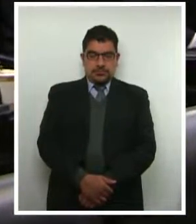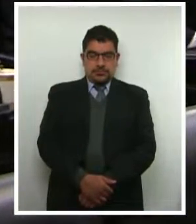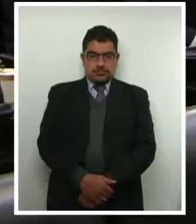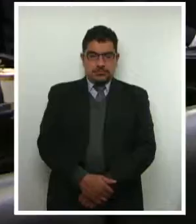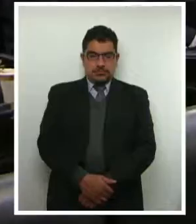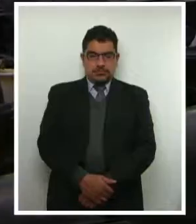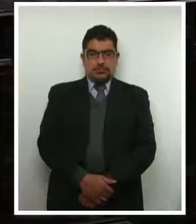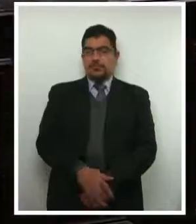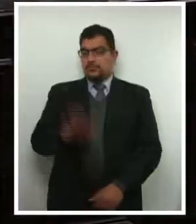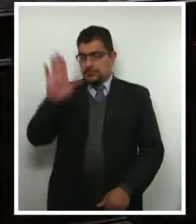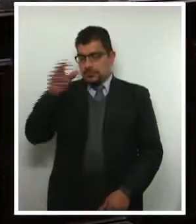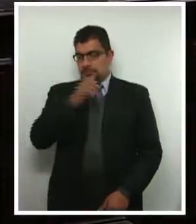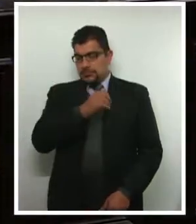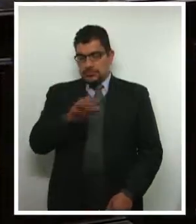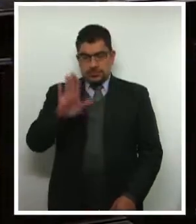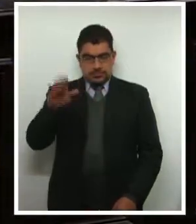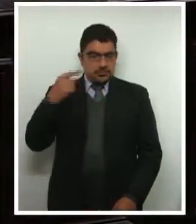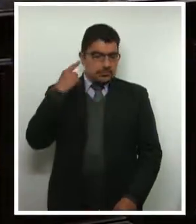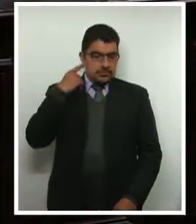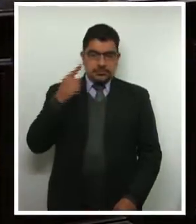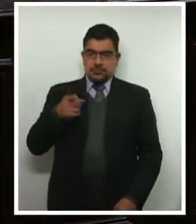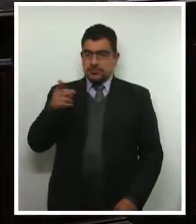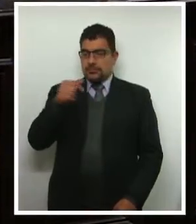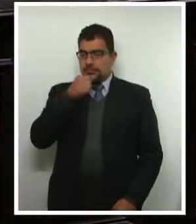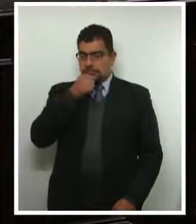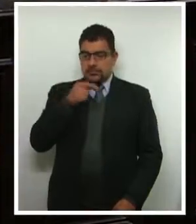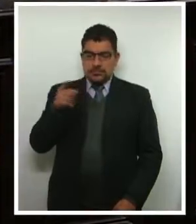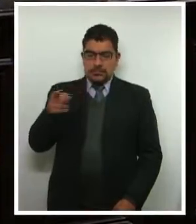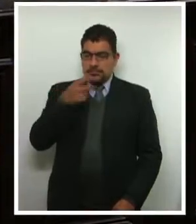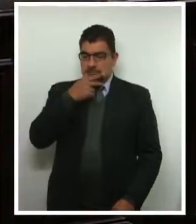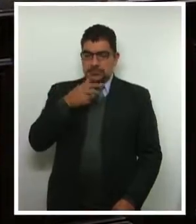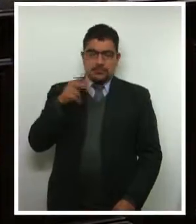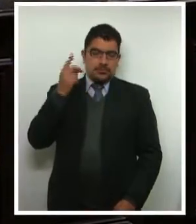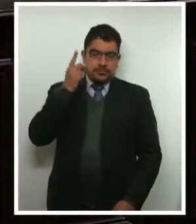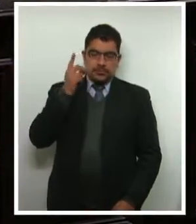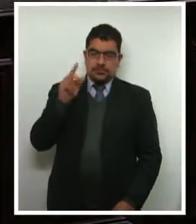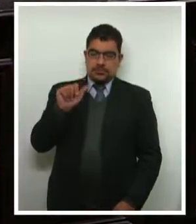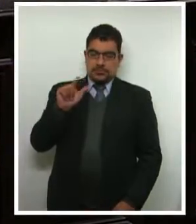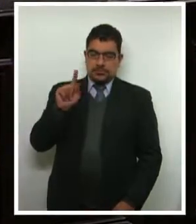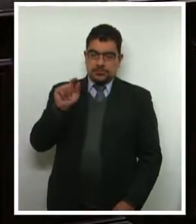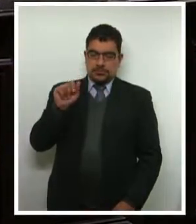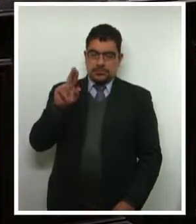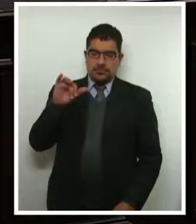A ver, Enor, sí, a ver, sonido en la curul del diputado Altamirano Dimas.